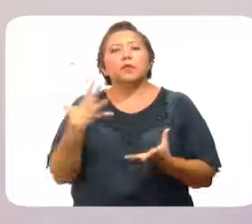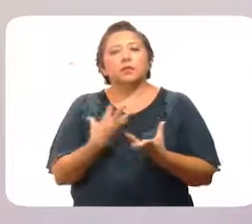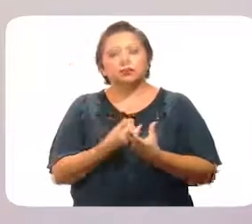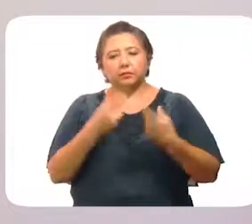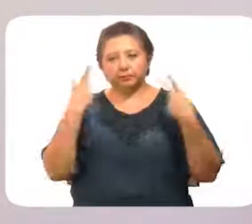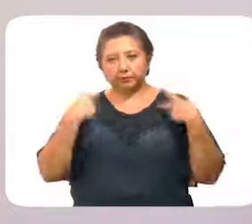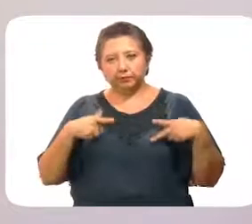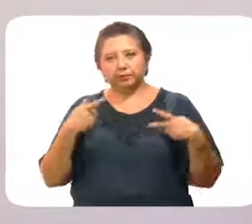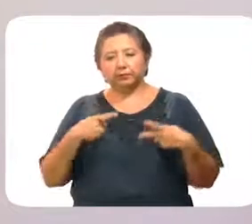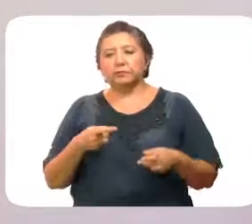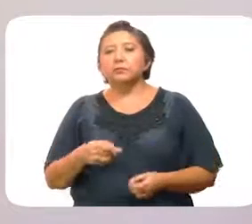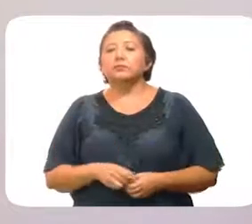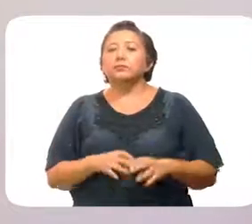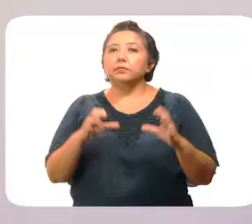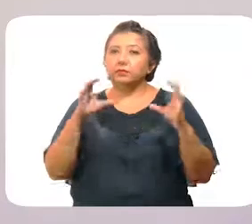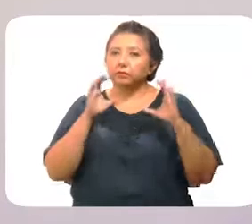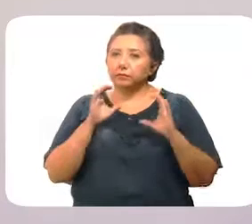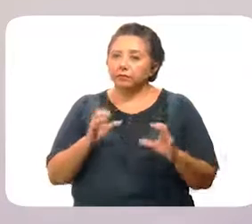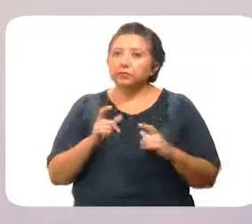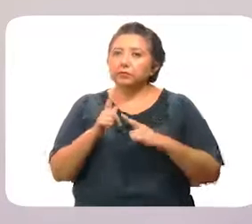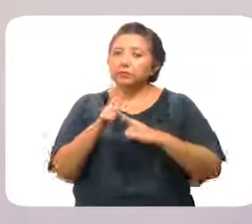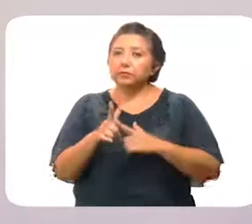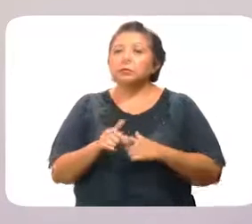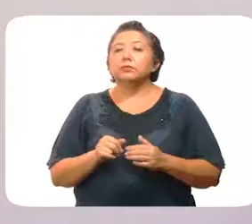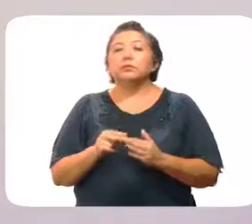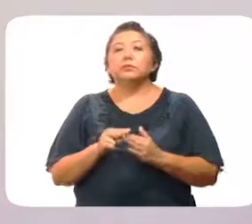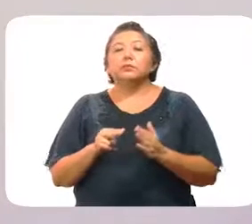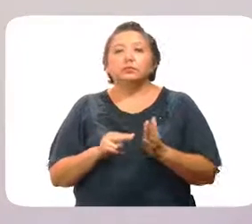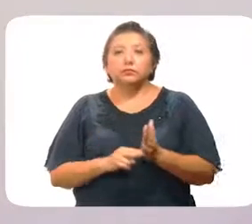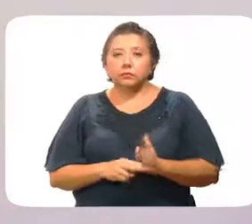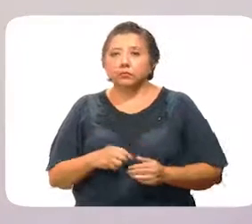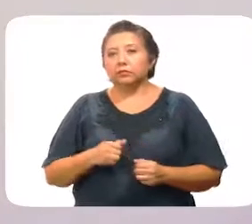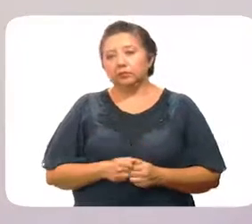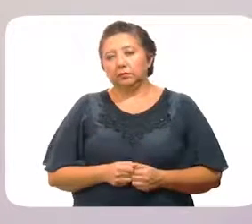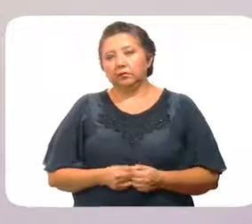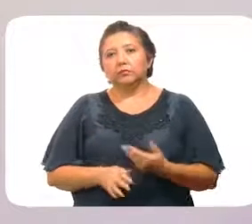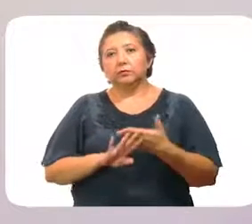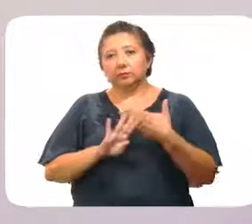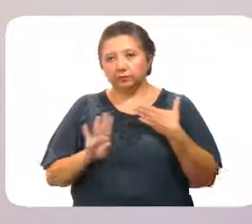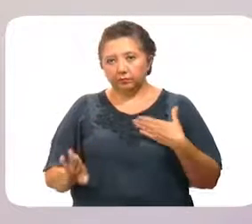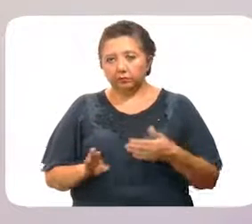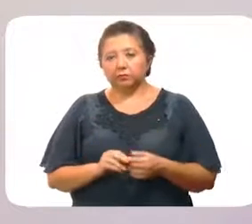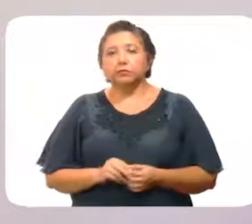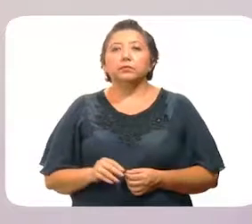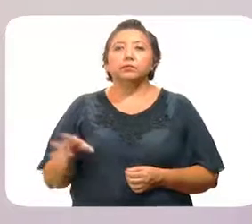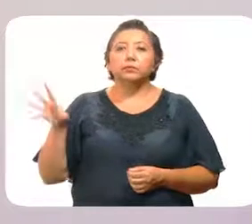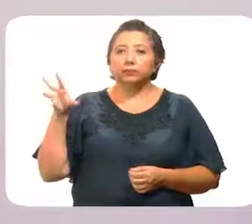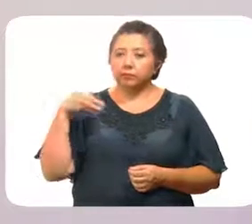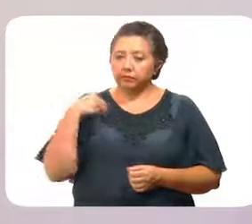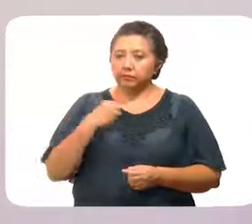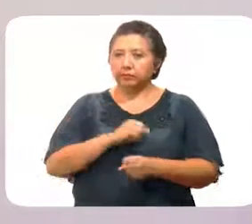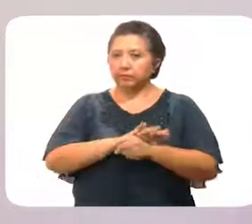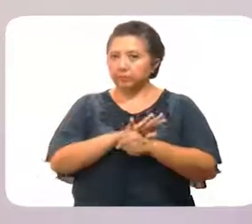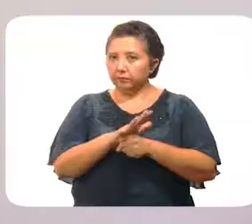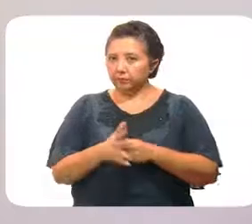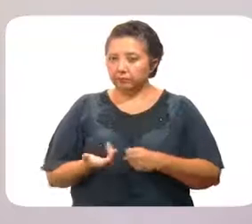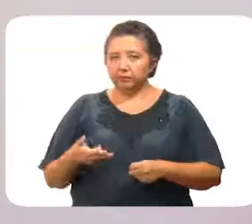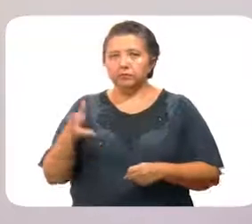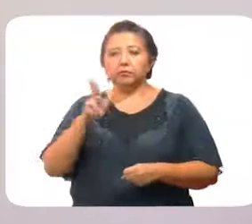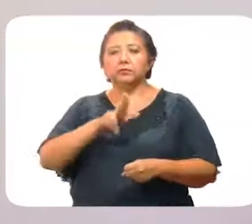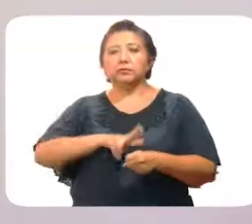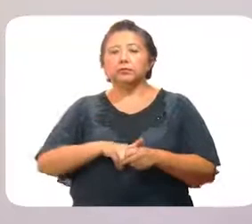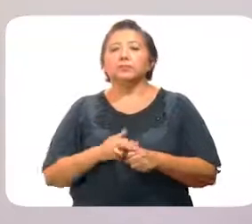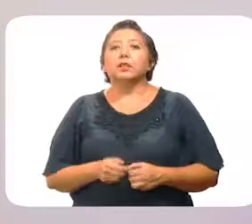pedimos a la población no bajar la guardia y continuar actuando con responsabilidad y siguiendo las medidas sanitarias, para evitar comprometer